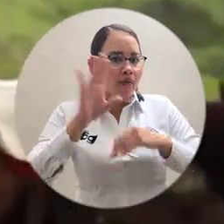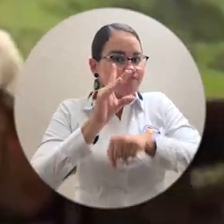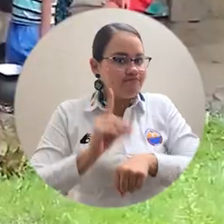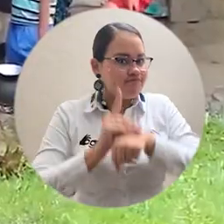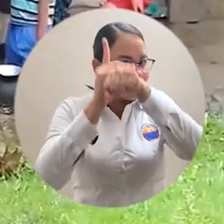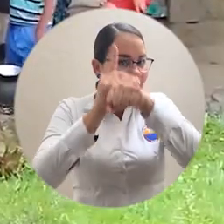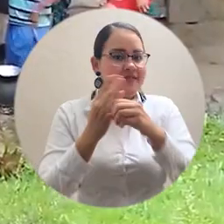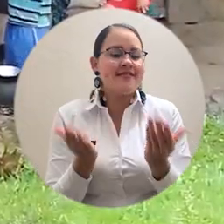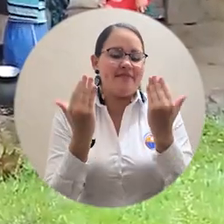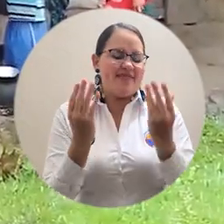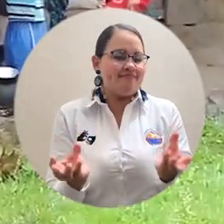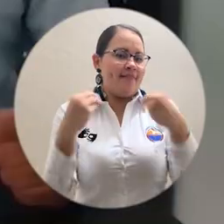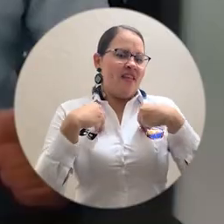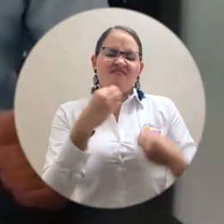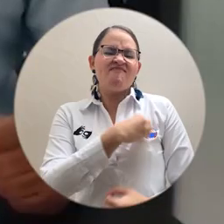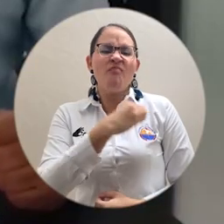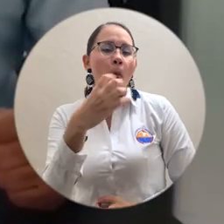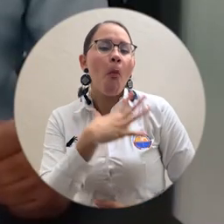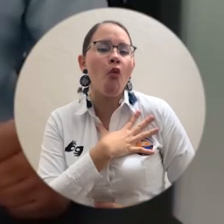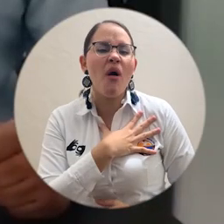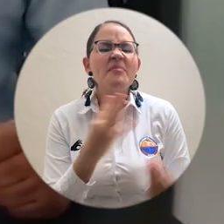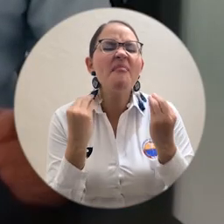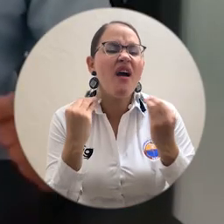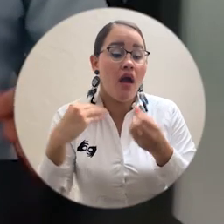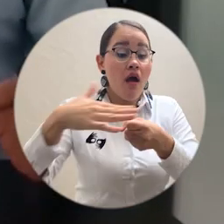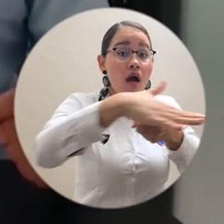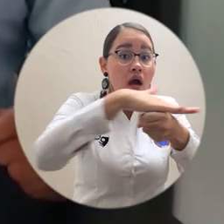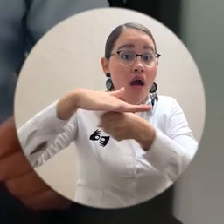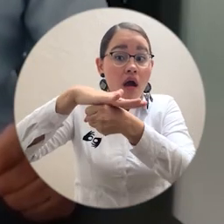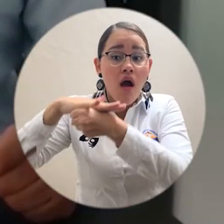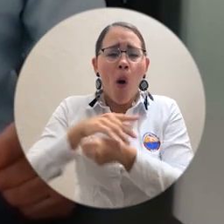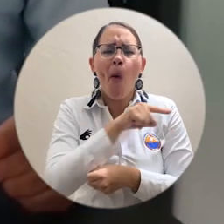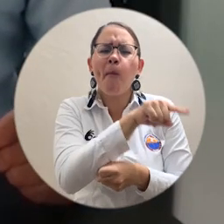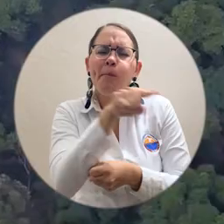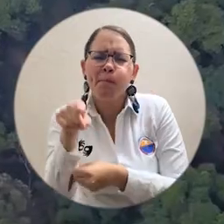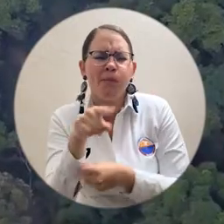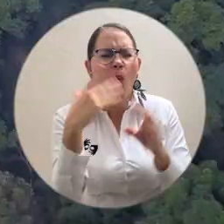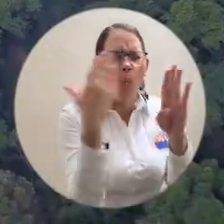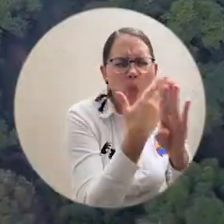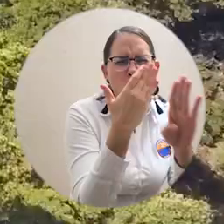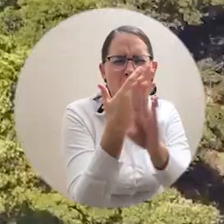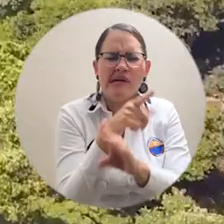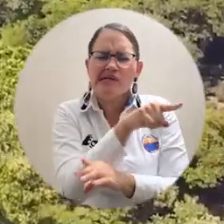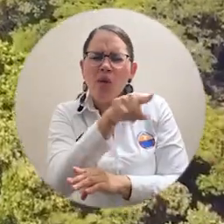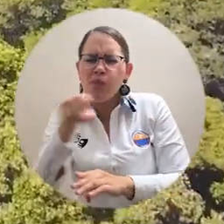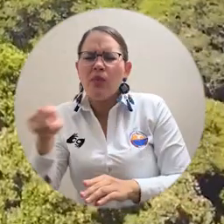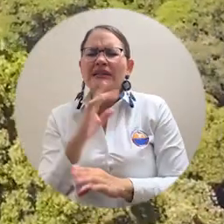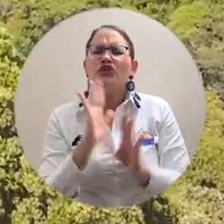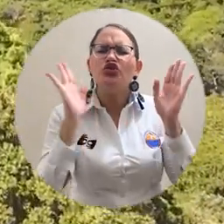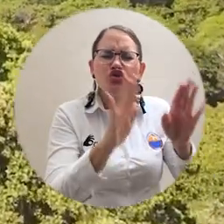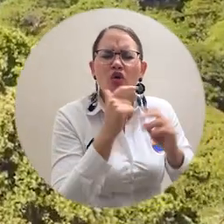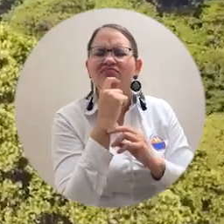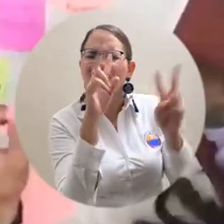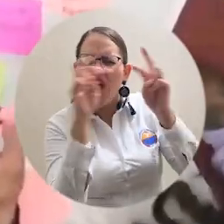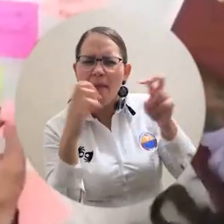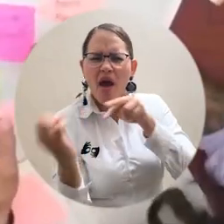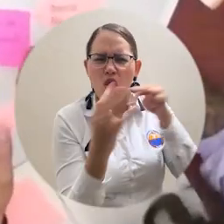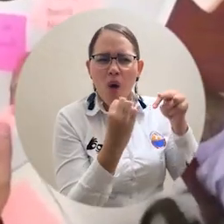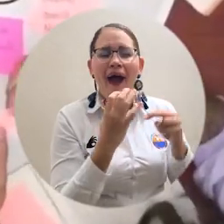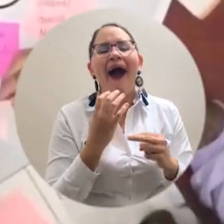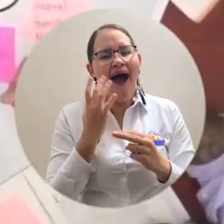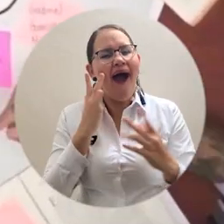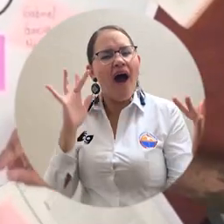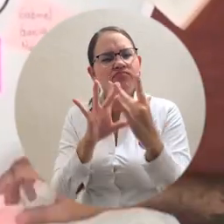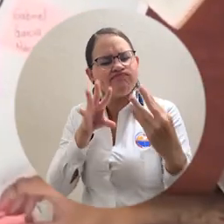De igual manera, este doctorado constituye una oportunidad para afrontar desde los territorios las diversas problemáticas que se presentan a